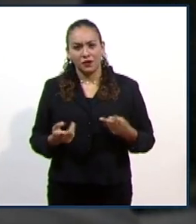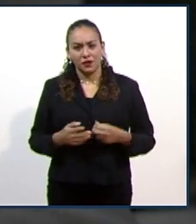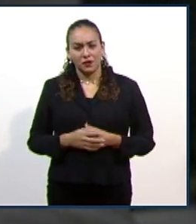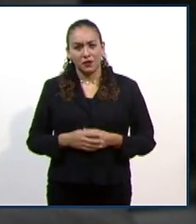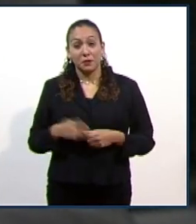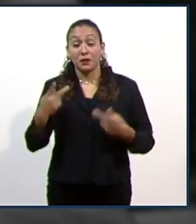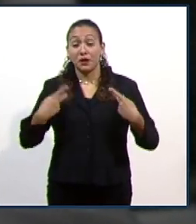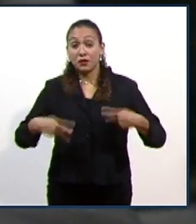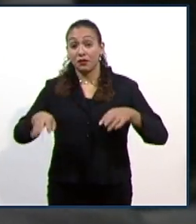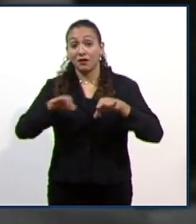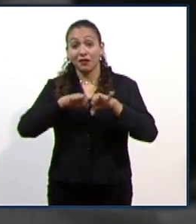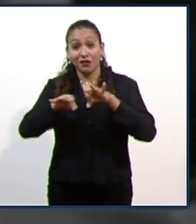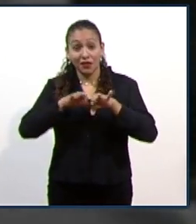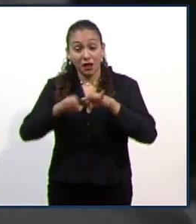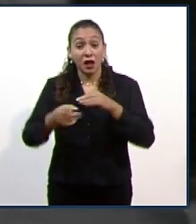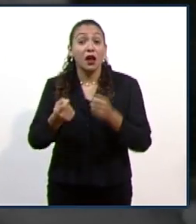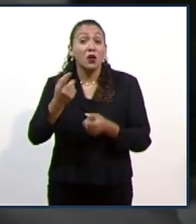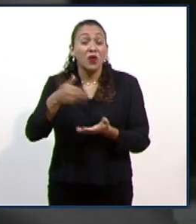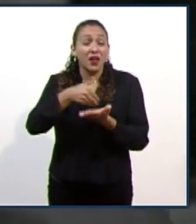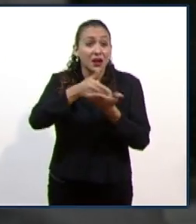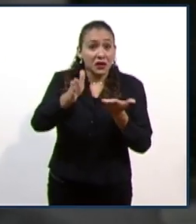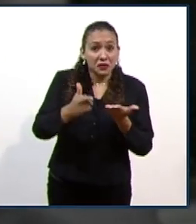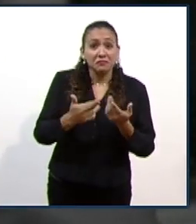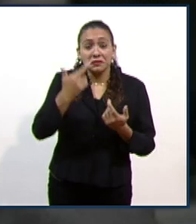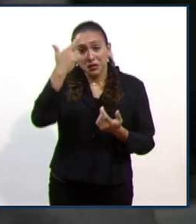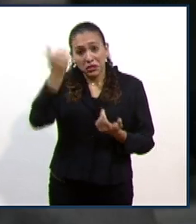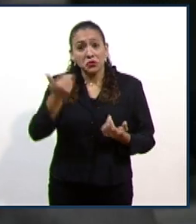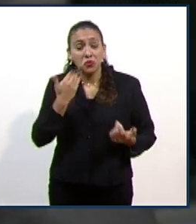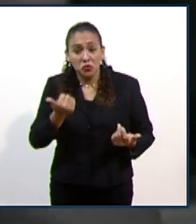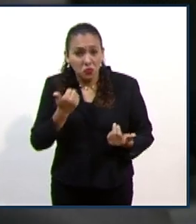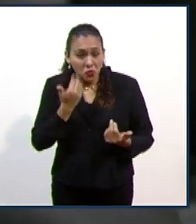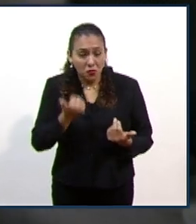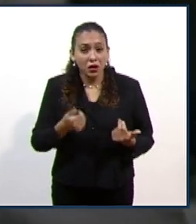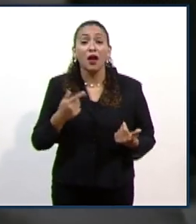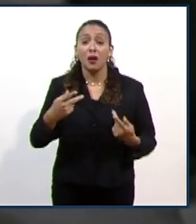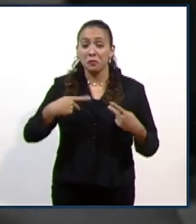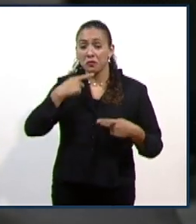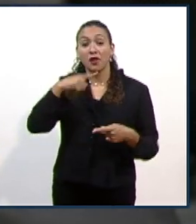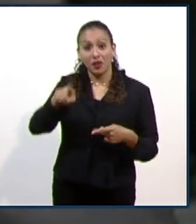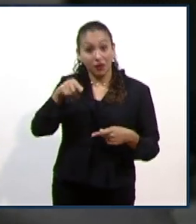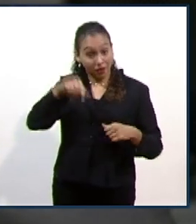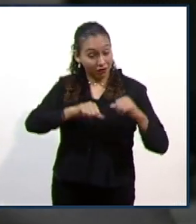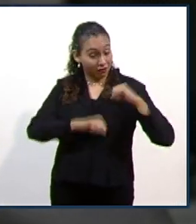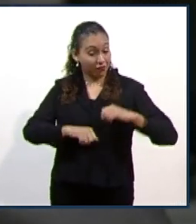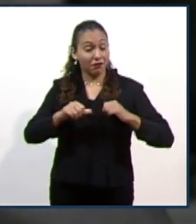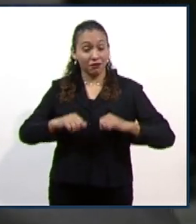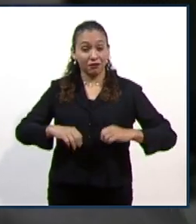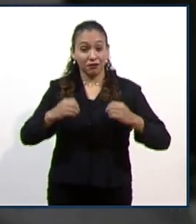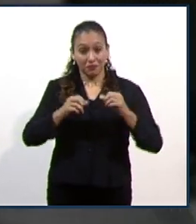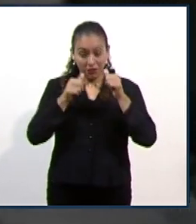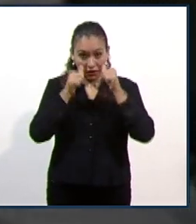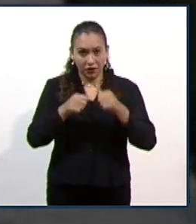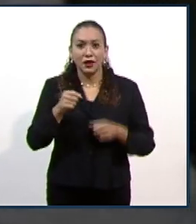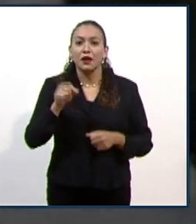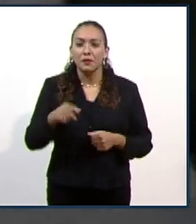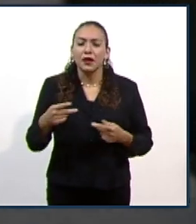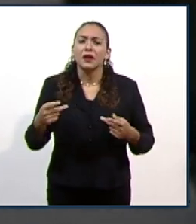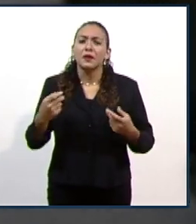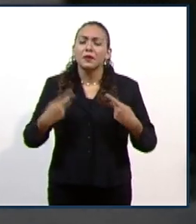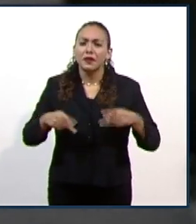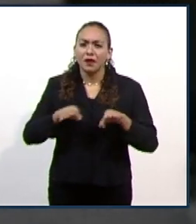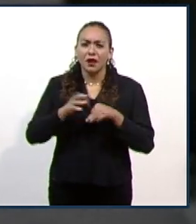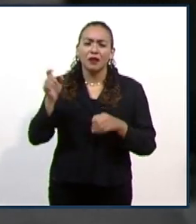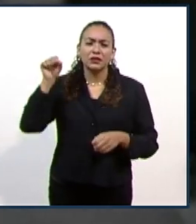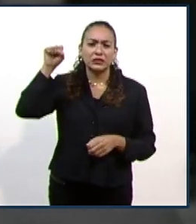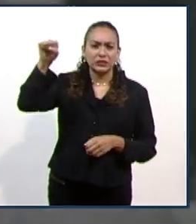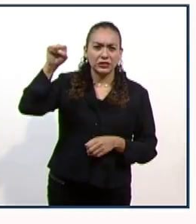los trabajadores despedidos, los sindicatos no escuchados, también son escuchados en el Poder Judicial de